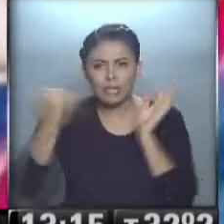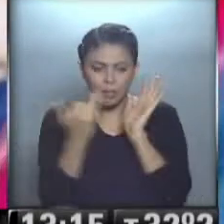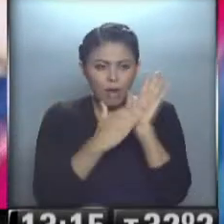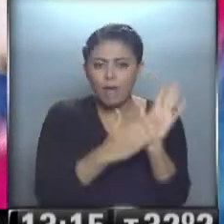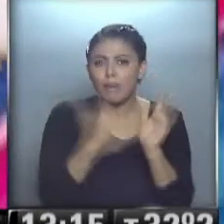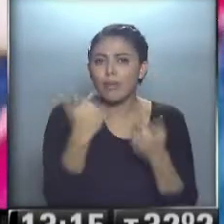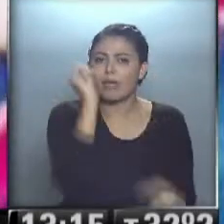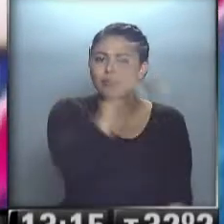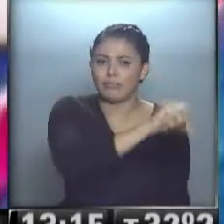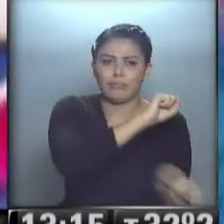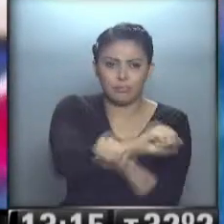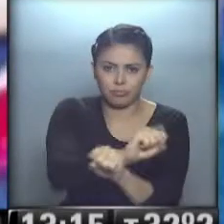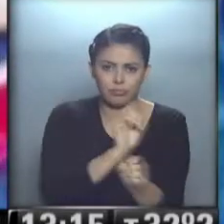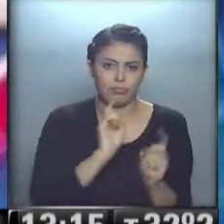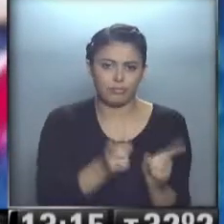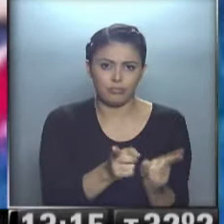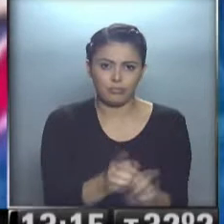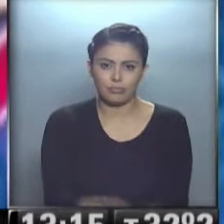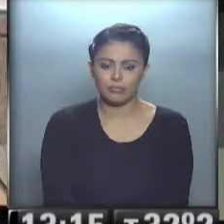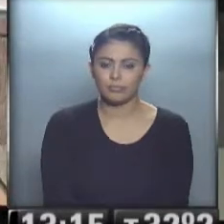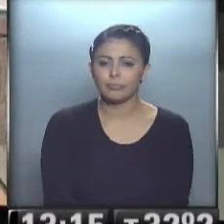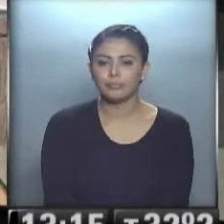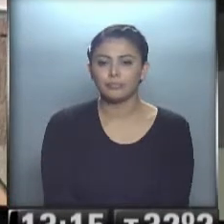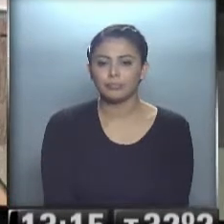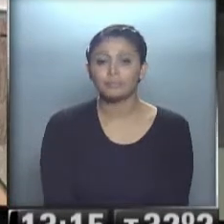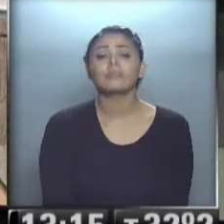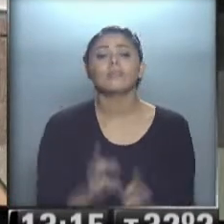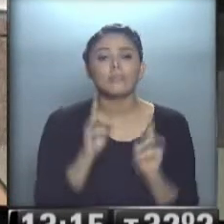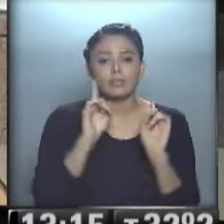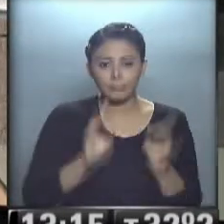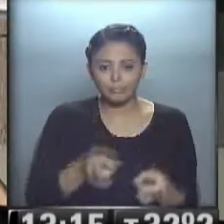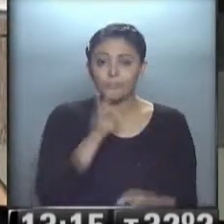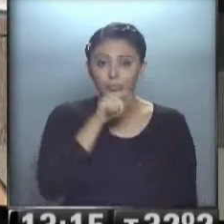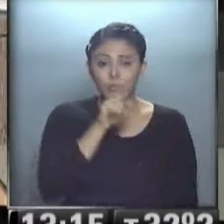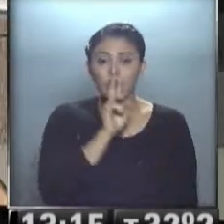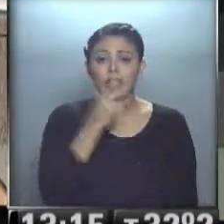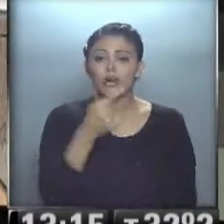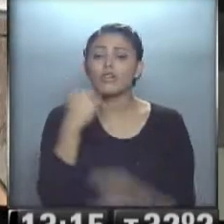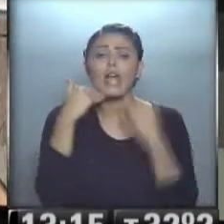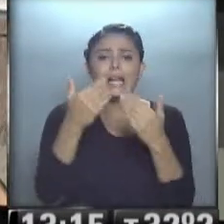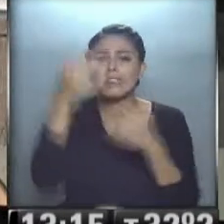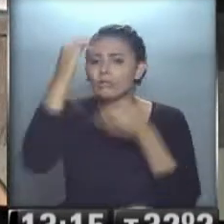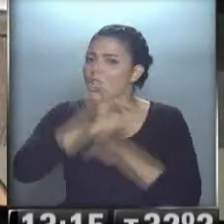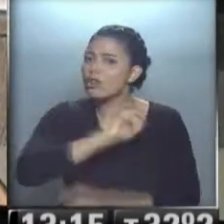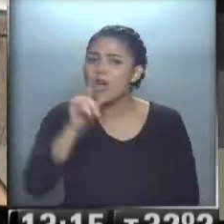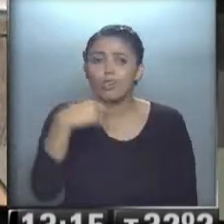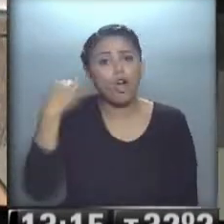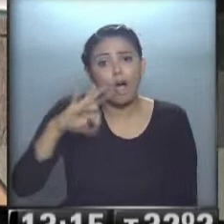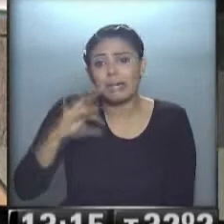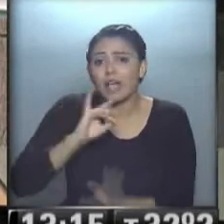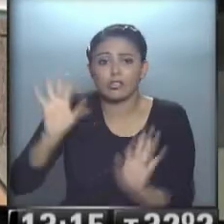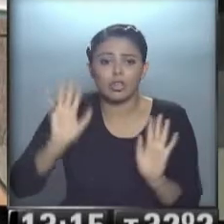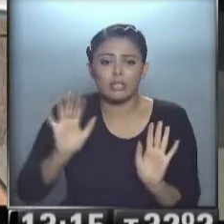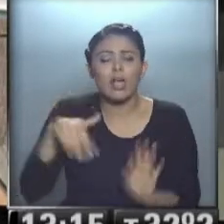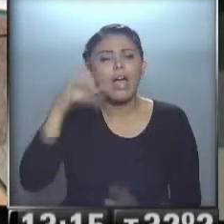hacer justicia y que vayan presos detenidos además trimarco dijo que nada tiene que agradecerle a la justicia porque es su obligación